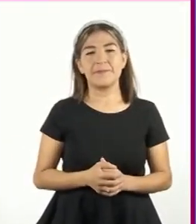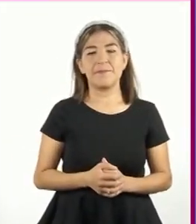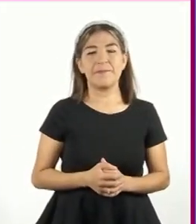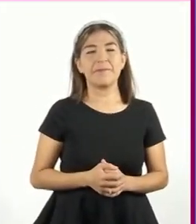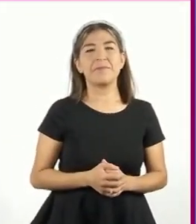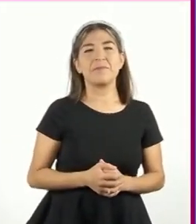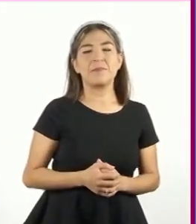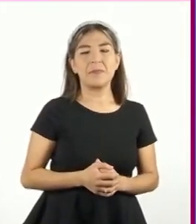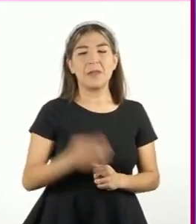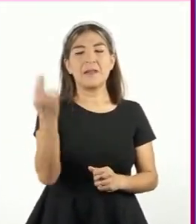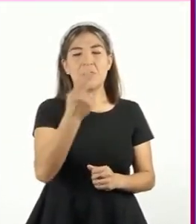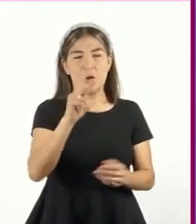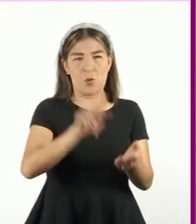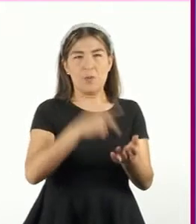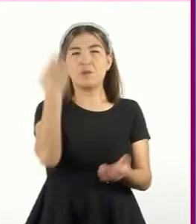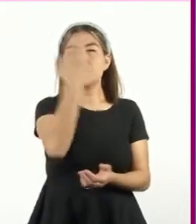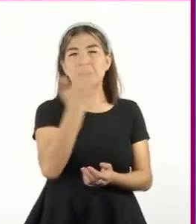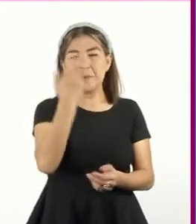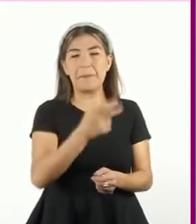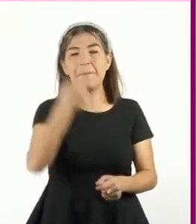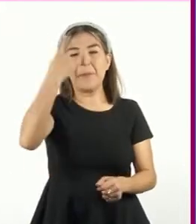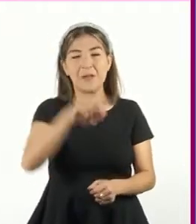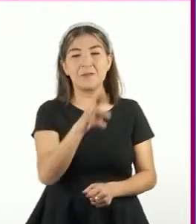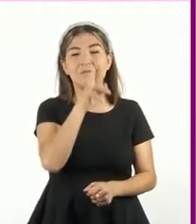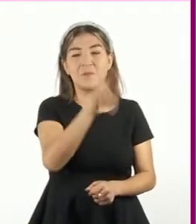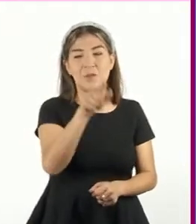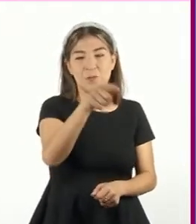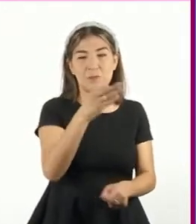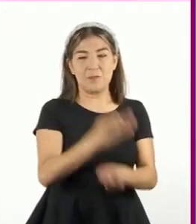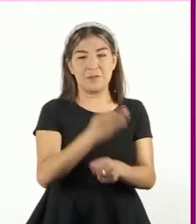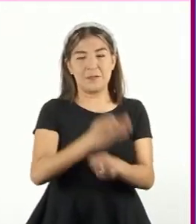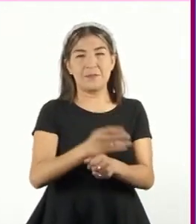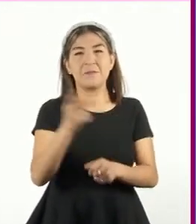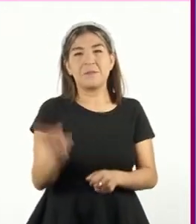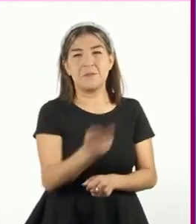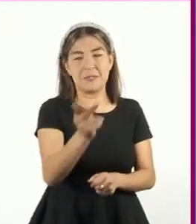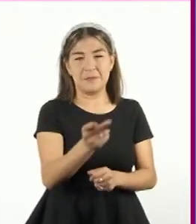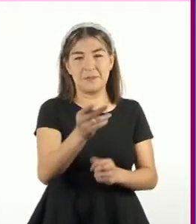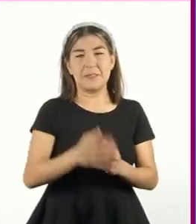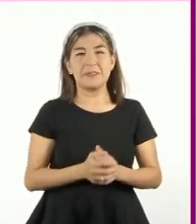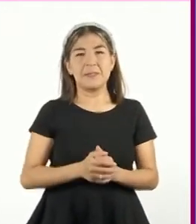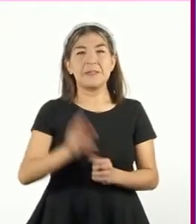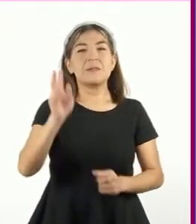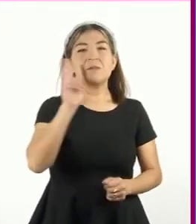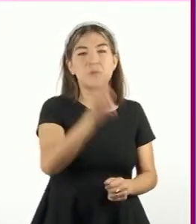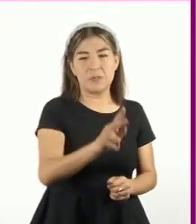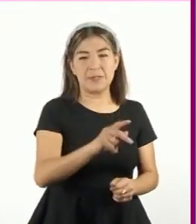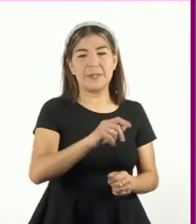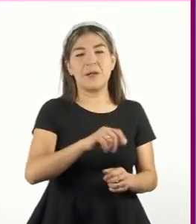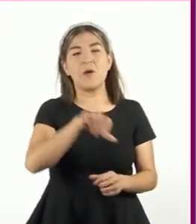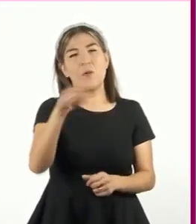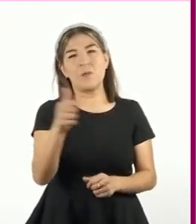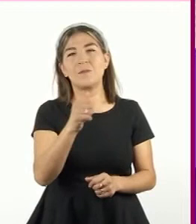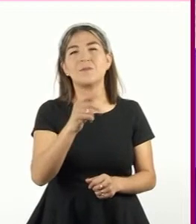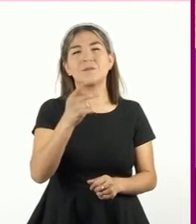Analicemos de nuevo una situación para responder a tu inquietud. Escuchemos el siguiente